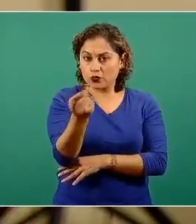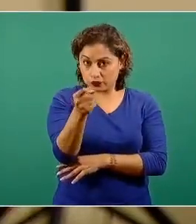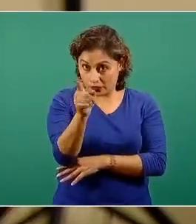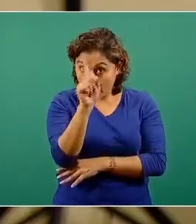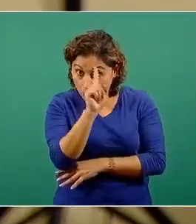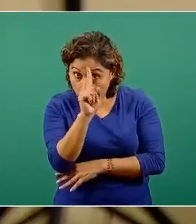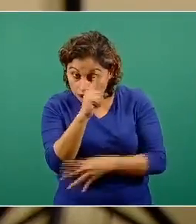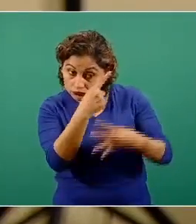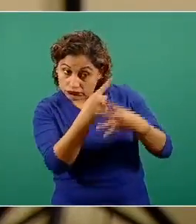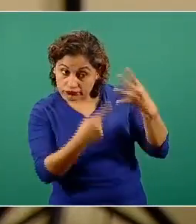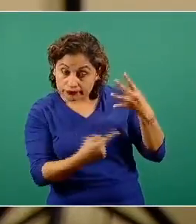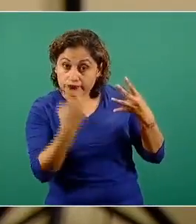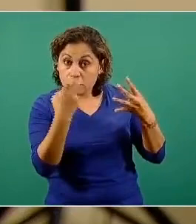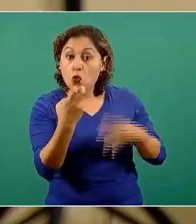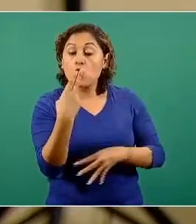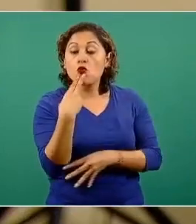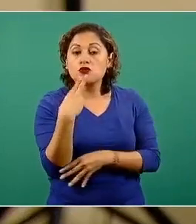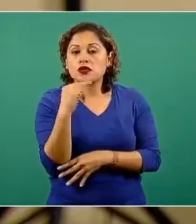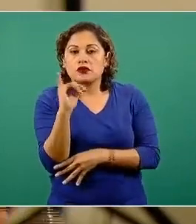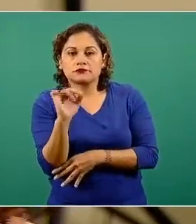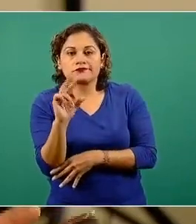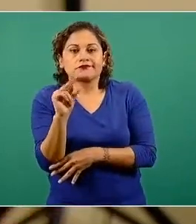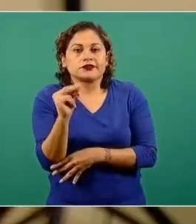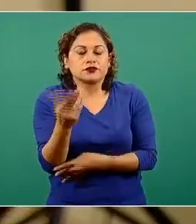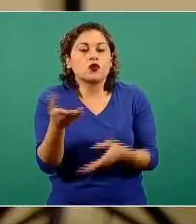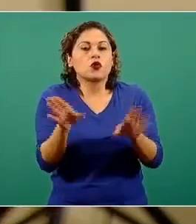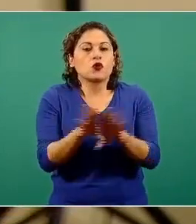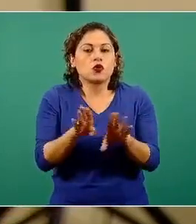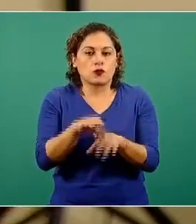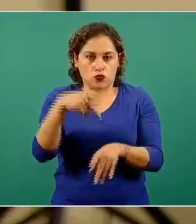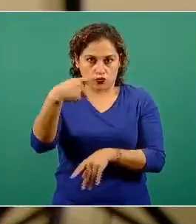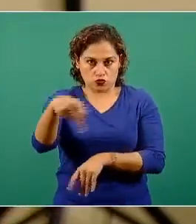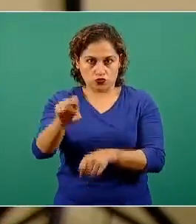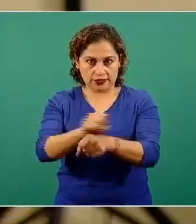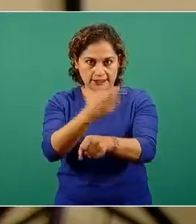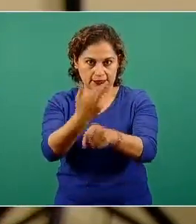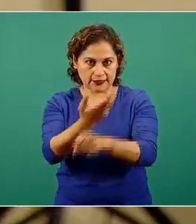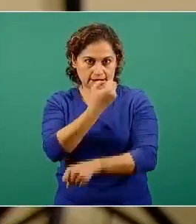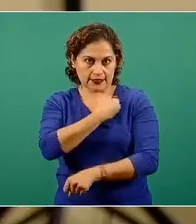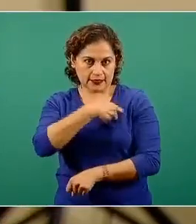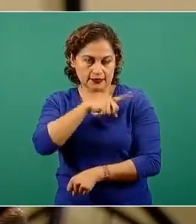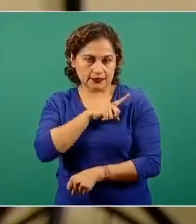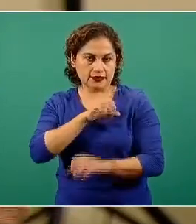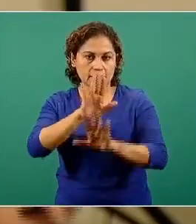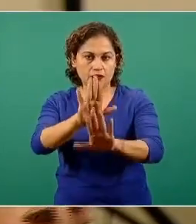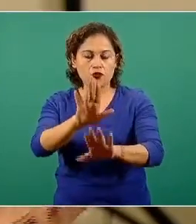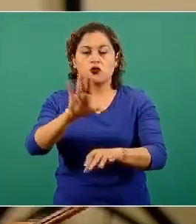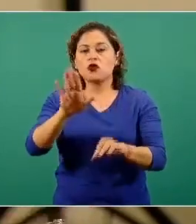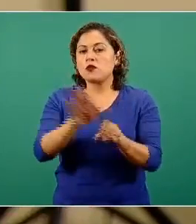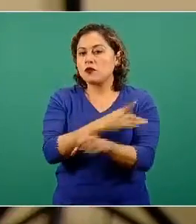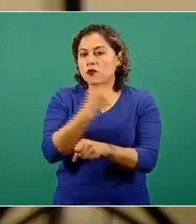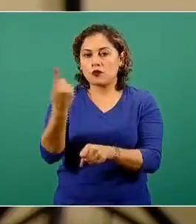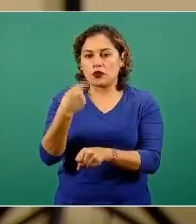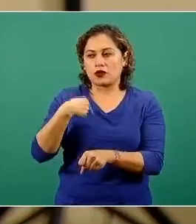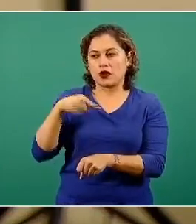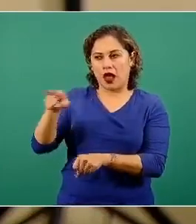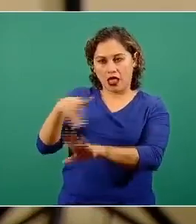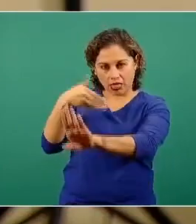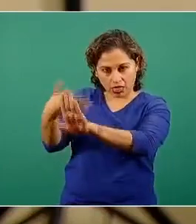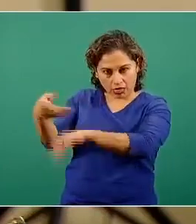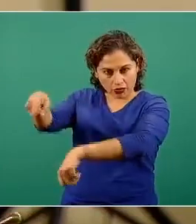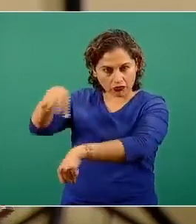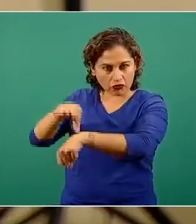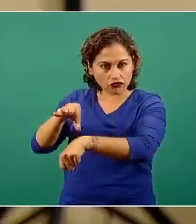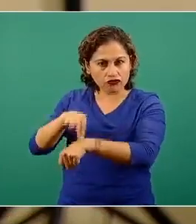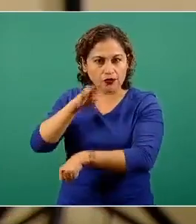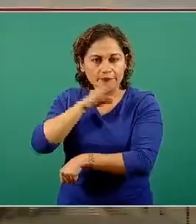recomendación ante el uso de estos medicamentos desde la Secretaría de Salud, un poco no para decir, estos médicos irresponsables que están recetando esto,